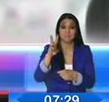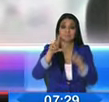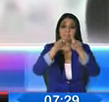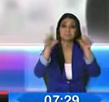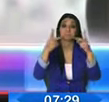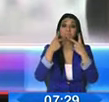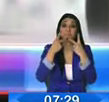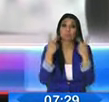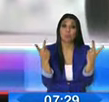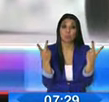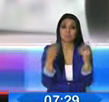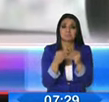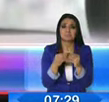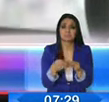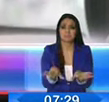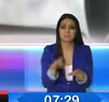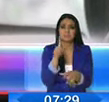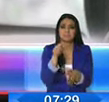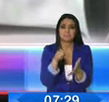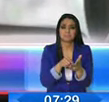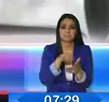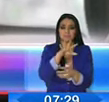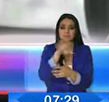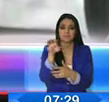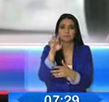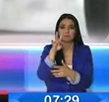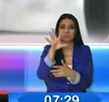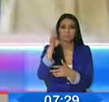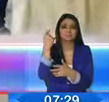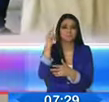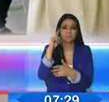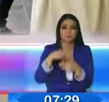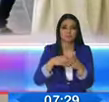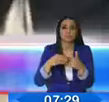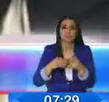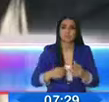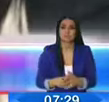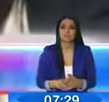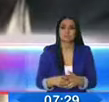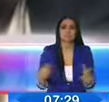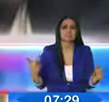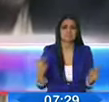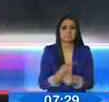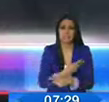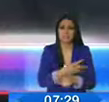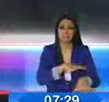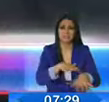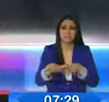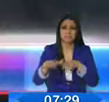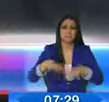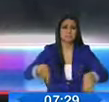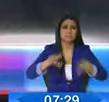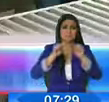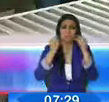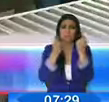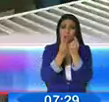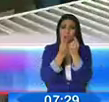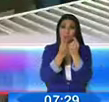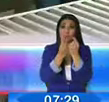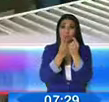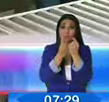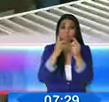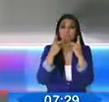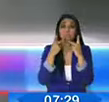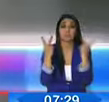registraron pérdidas por mil 575 millones de dólares este es el peor desempeño que ha tenido este grupo de entidades estatales en